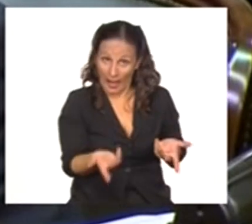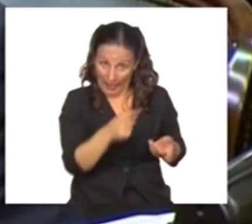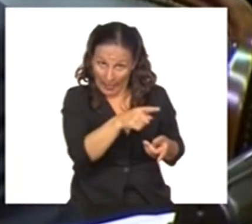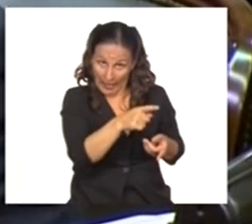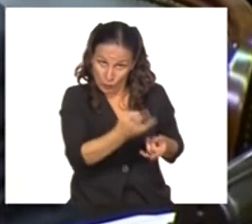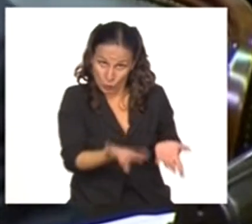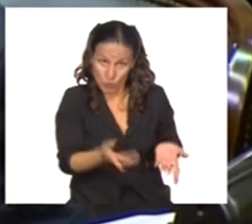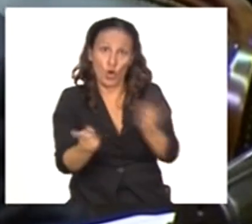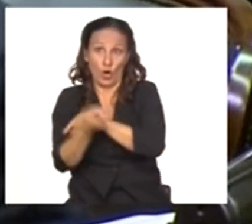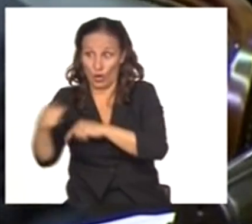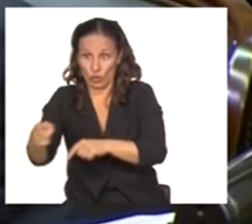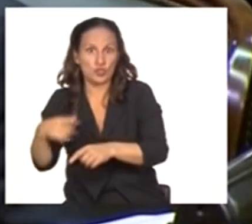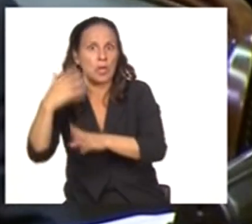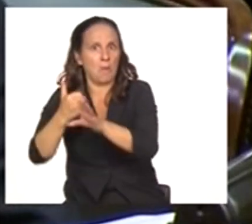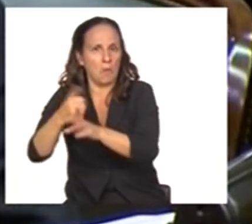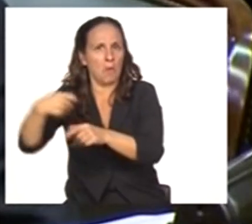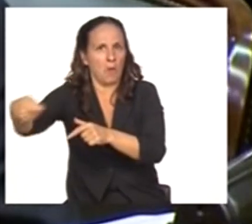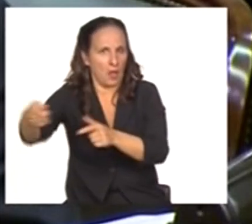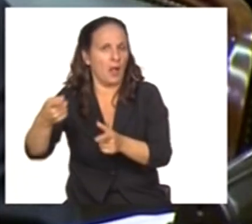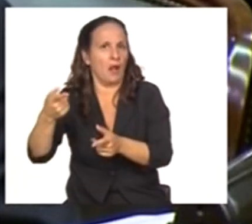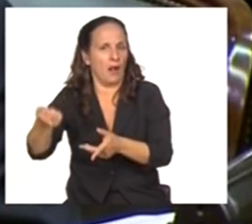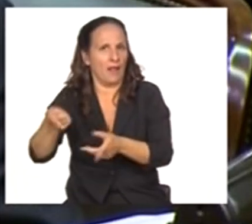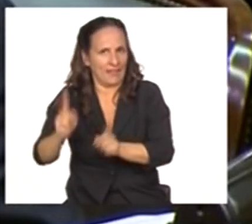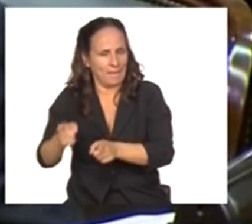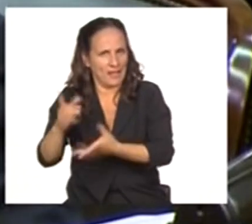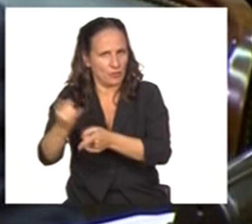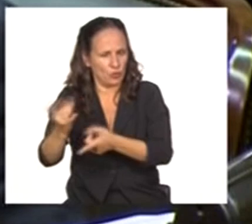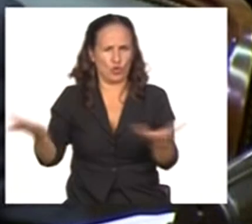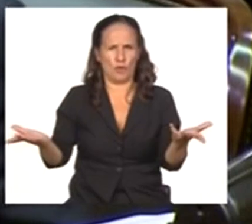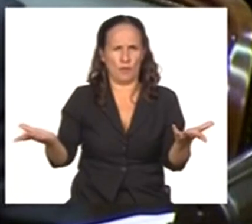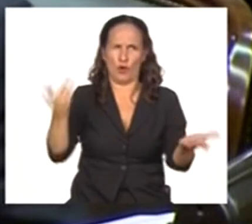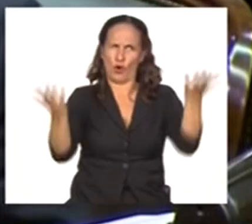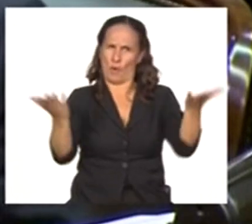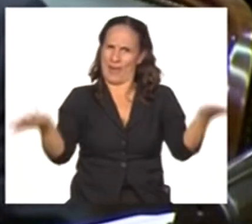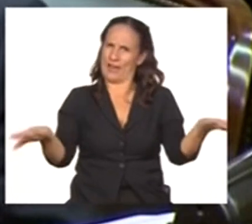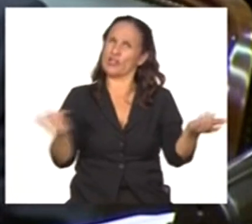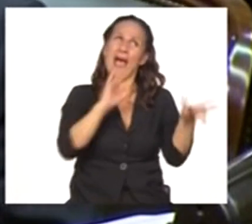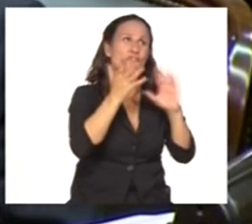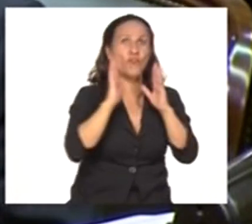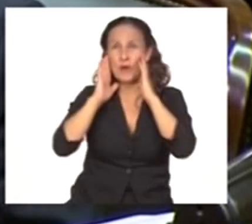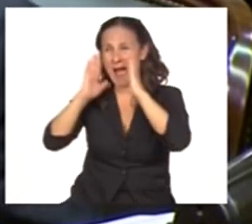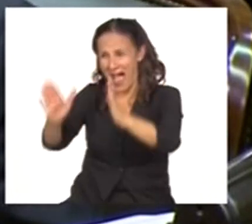el blanqueo para regularizar su situación fiscal? No tengamos una doble vara.